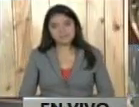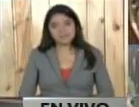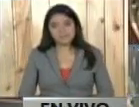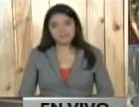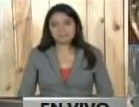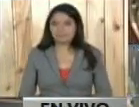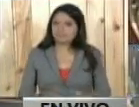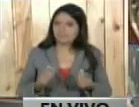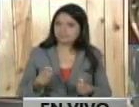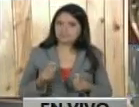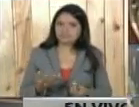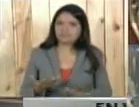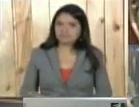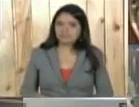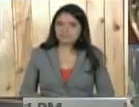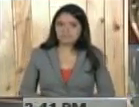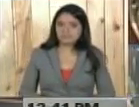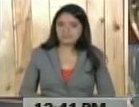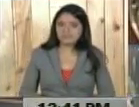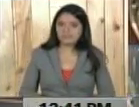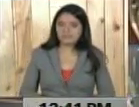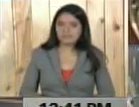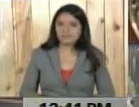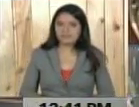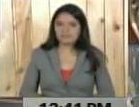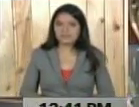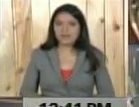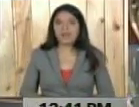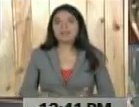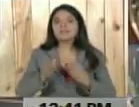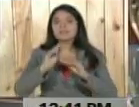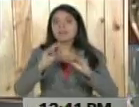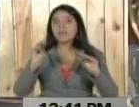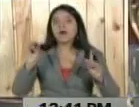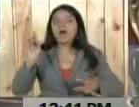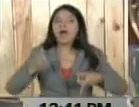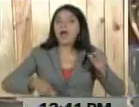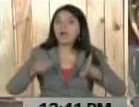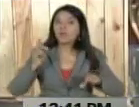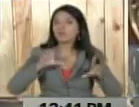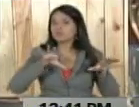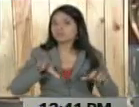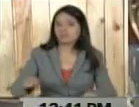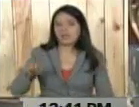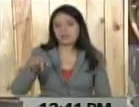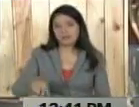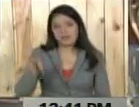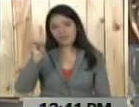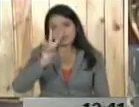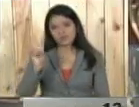será cuando ponemos sobre el tapete el llamado que algunos hacen a la intervención de Venezuela.